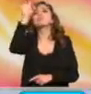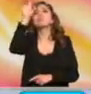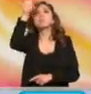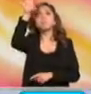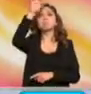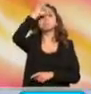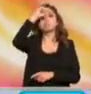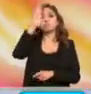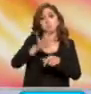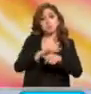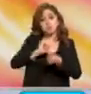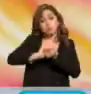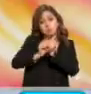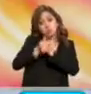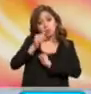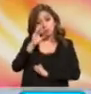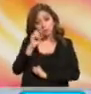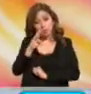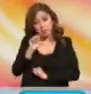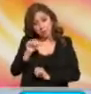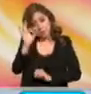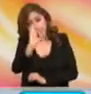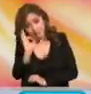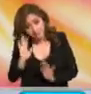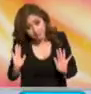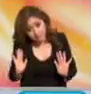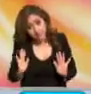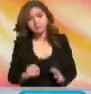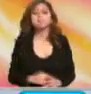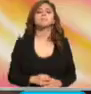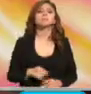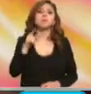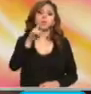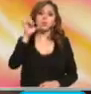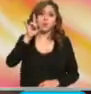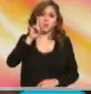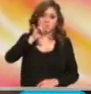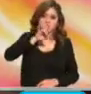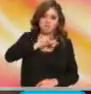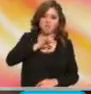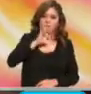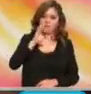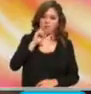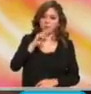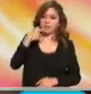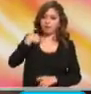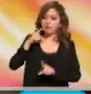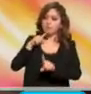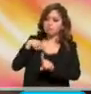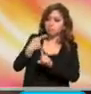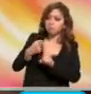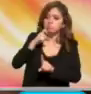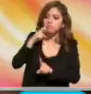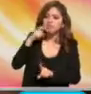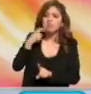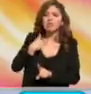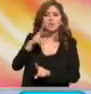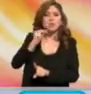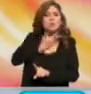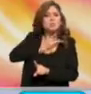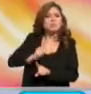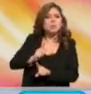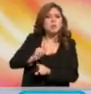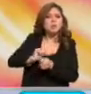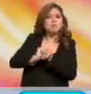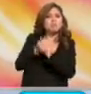muchas fobias que no necesariamente se detonaron por una experiencia sexual traumática, pero que se expresan en la sexualidad. Y pueden sí tener